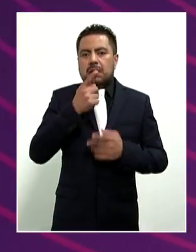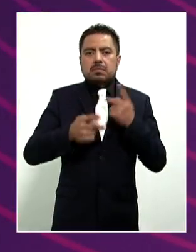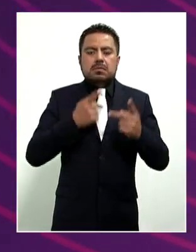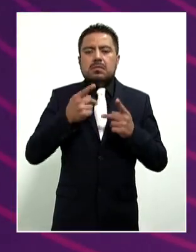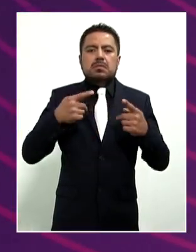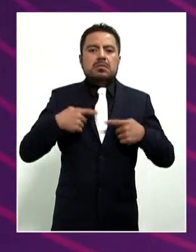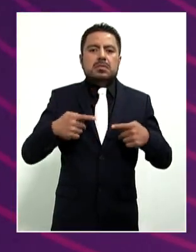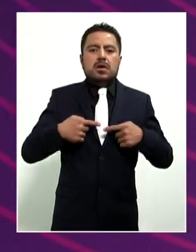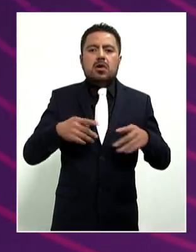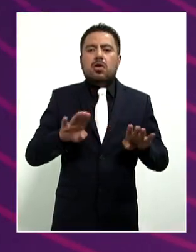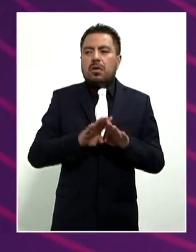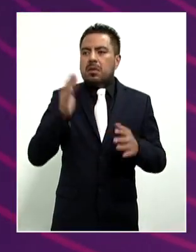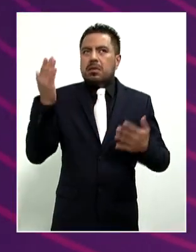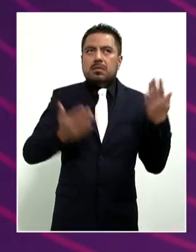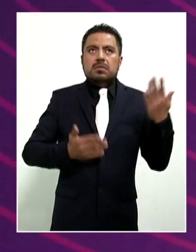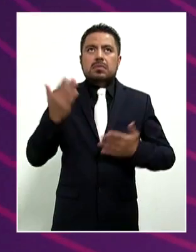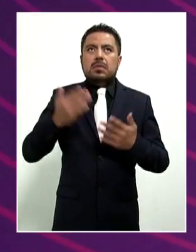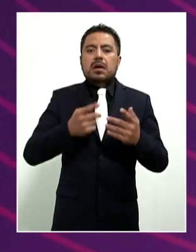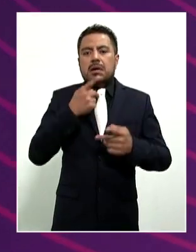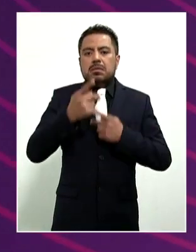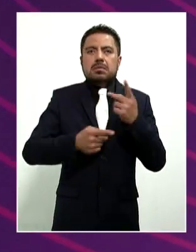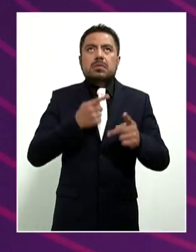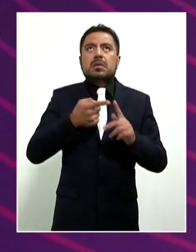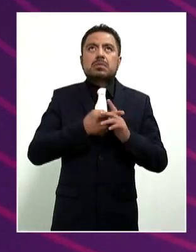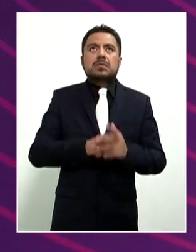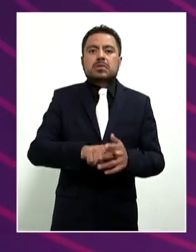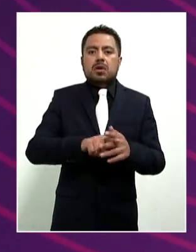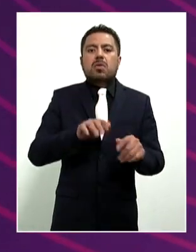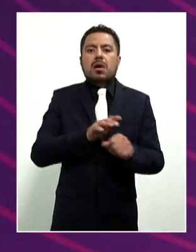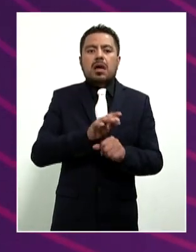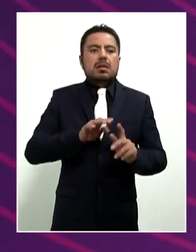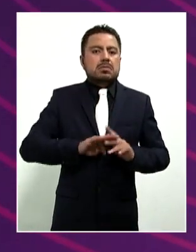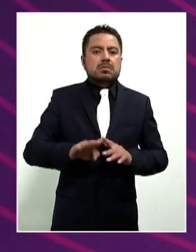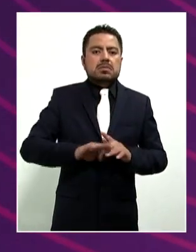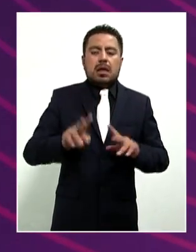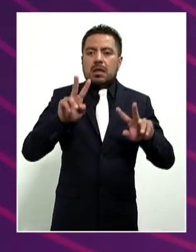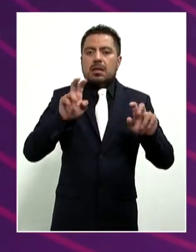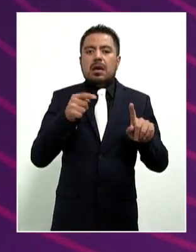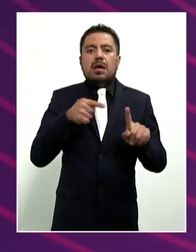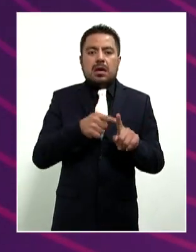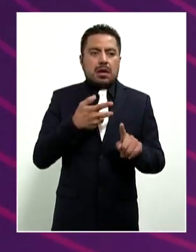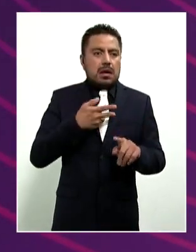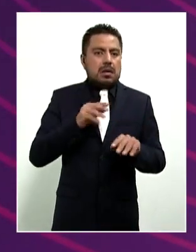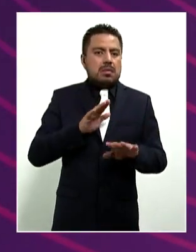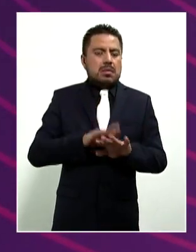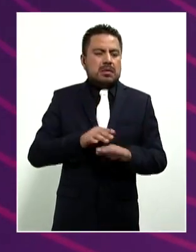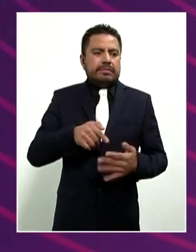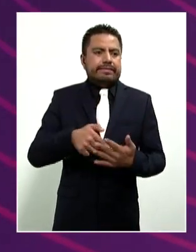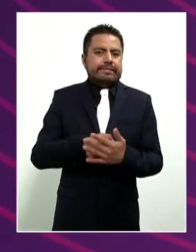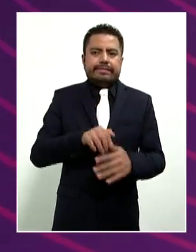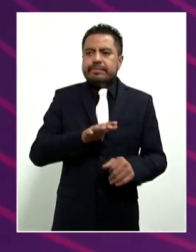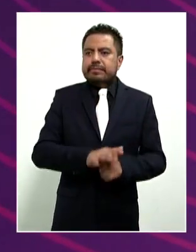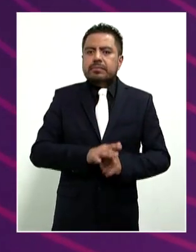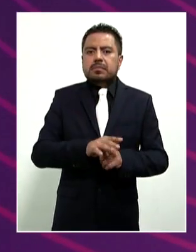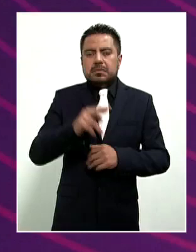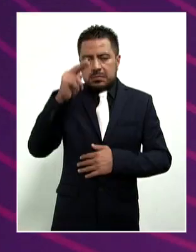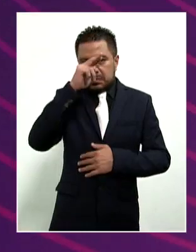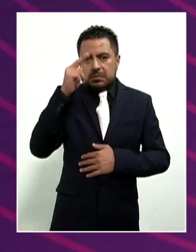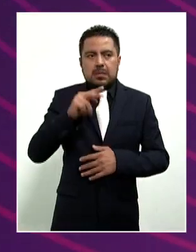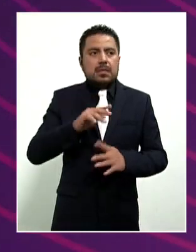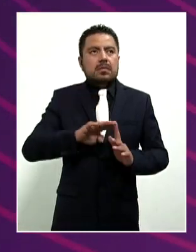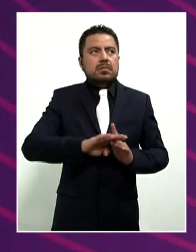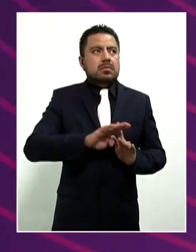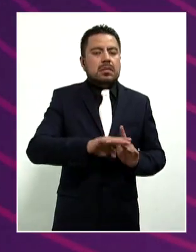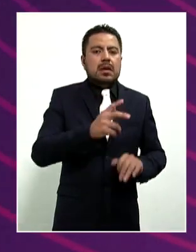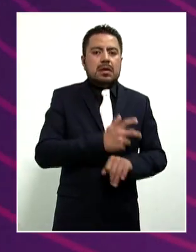de las personas que están llegando. Hablábamos al principio de que la migración es un tema que lo tenemos arraigado, mexicanos yendo hacia